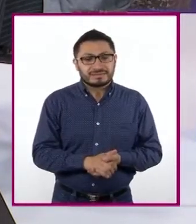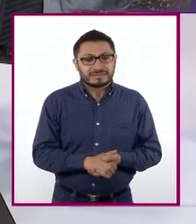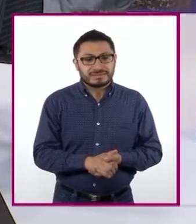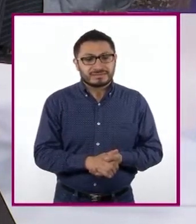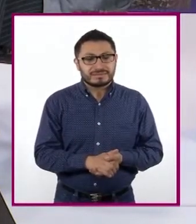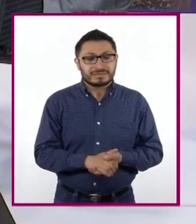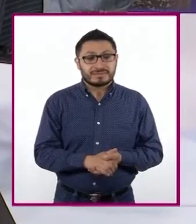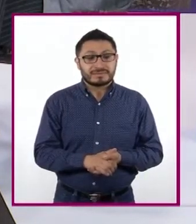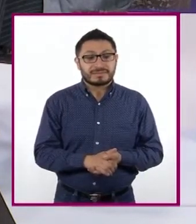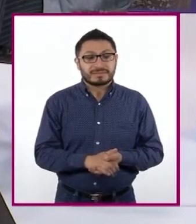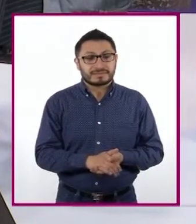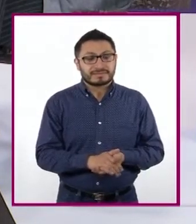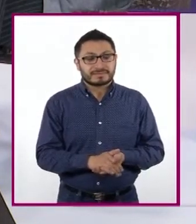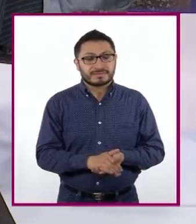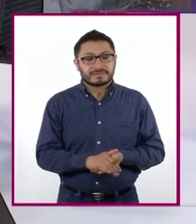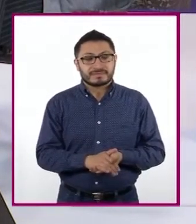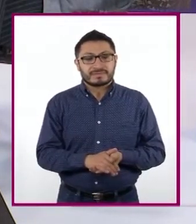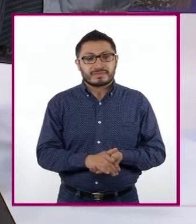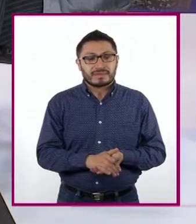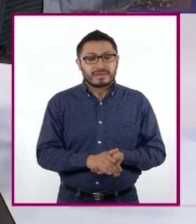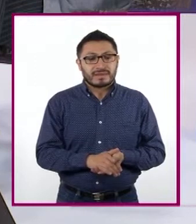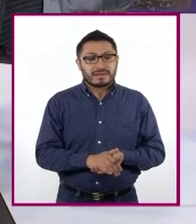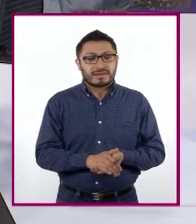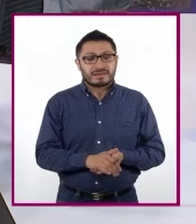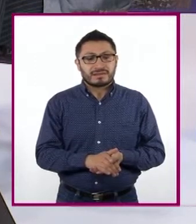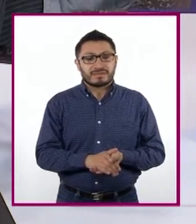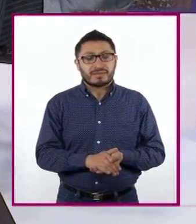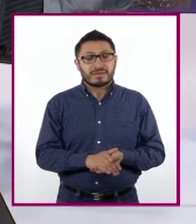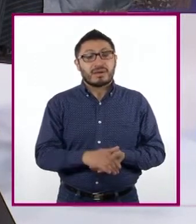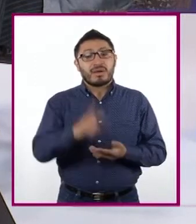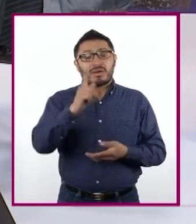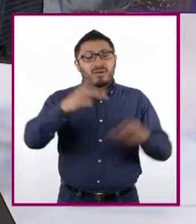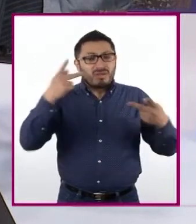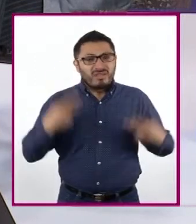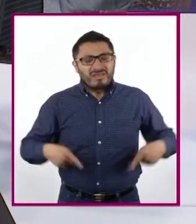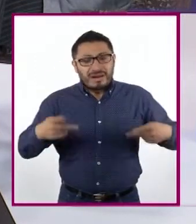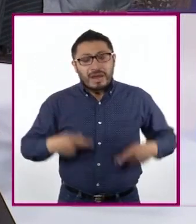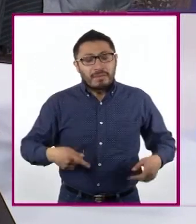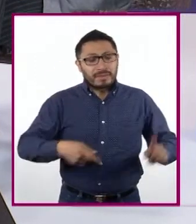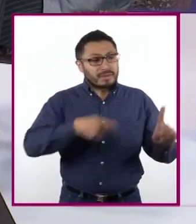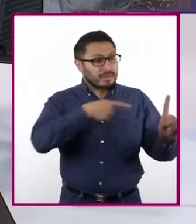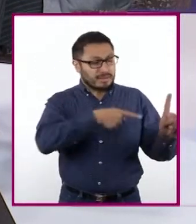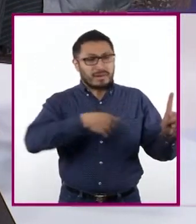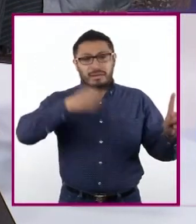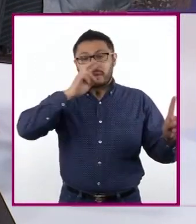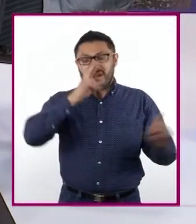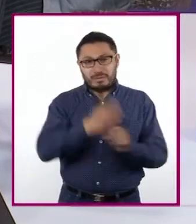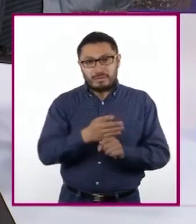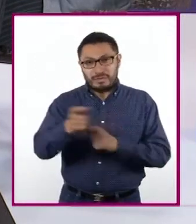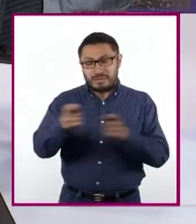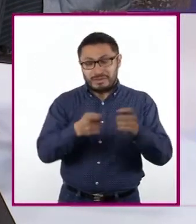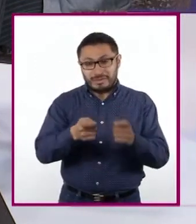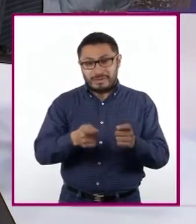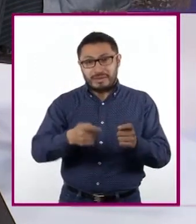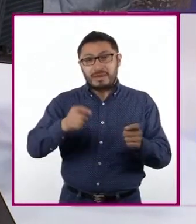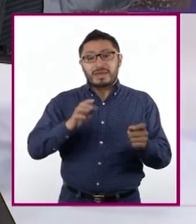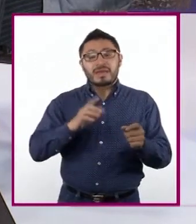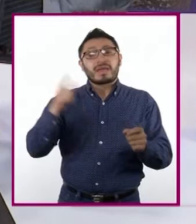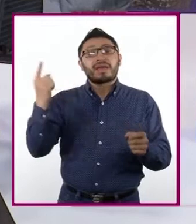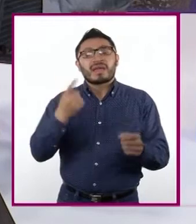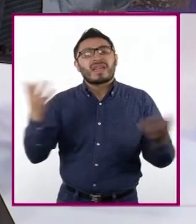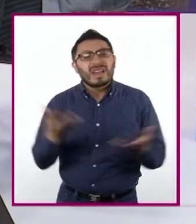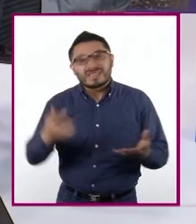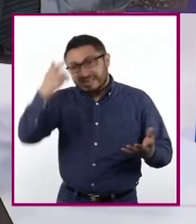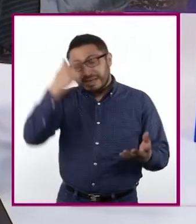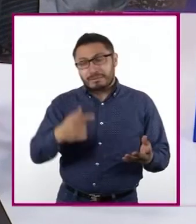moderador para ayudar a generar preguntas? Esa situación es la que se trata de evitar un